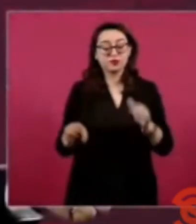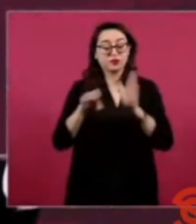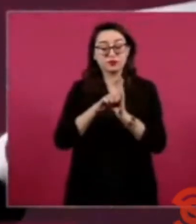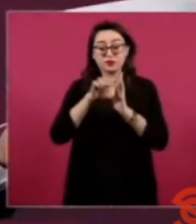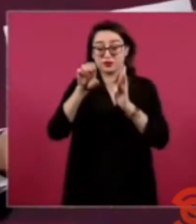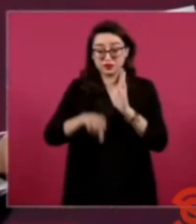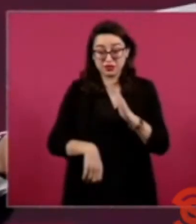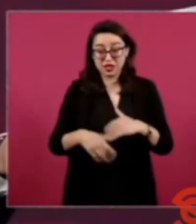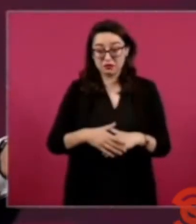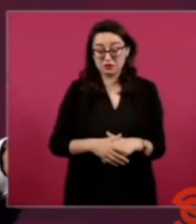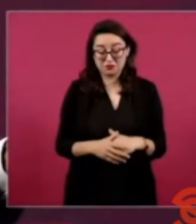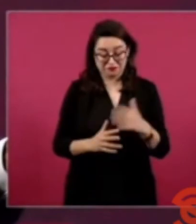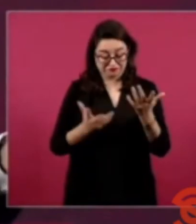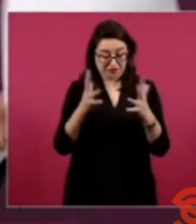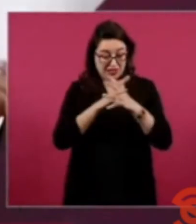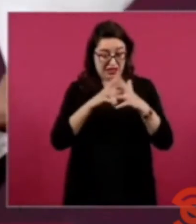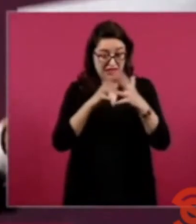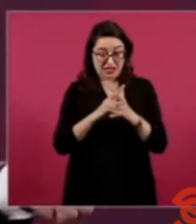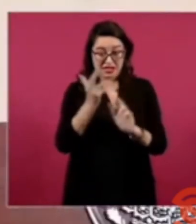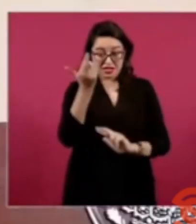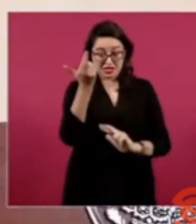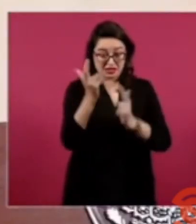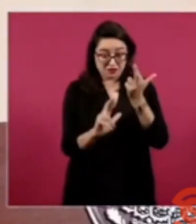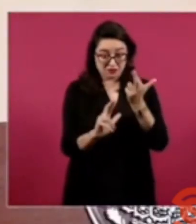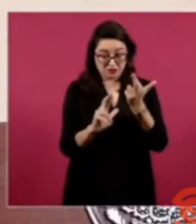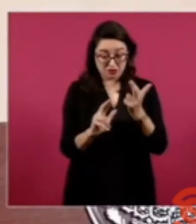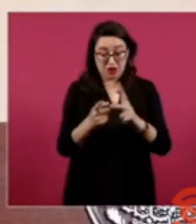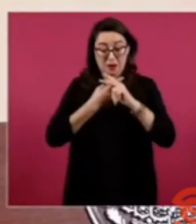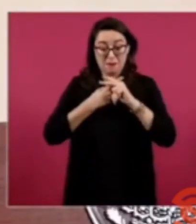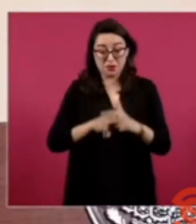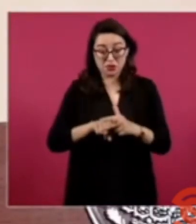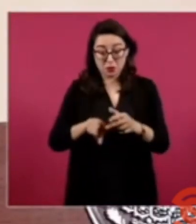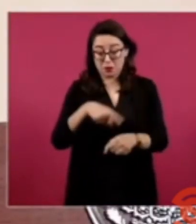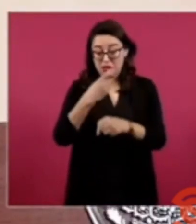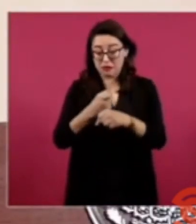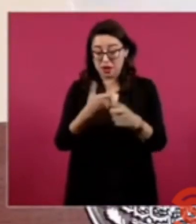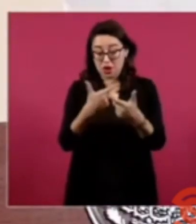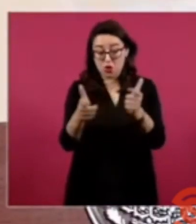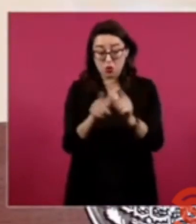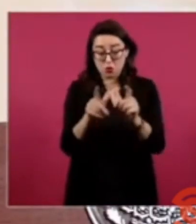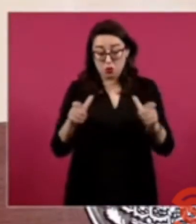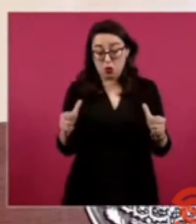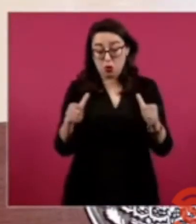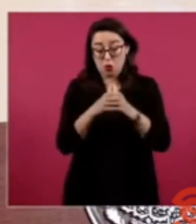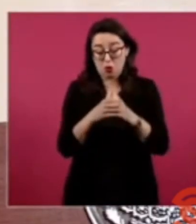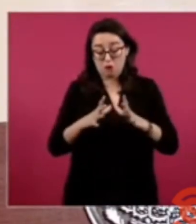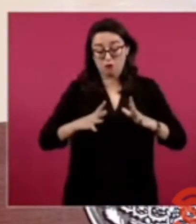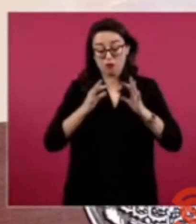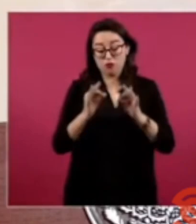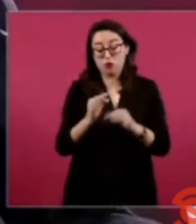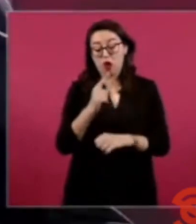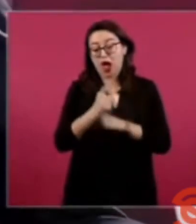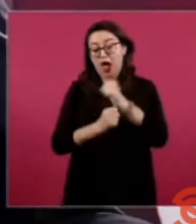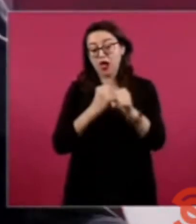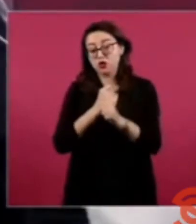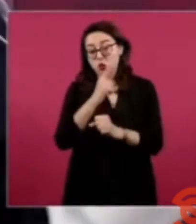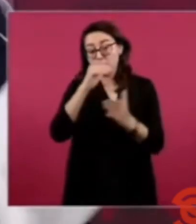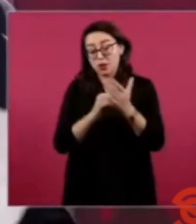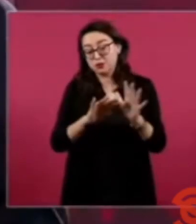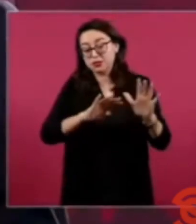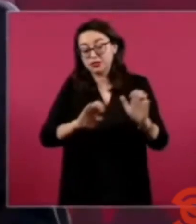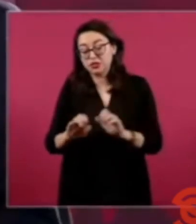de la revolución fue el Partido Comunista, que se fundó en